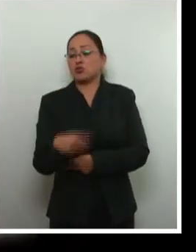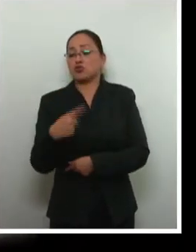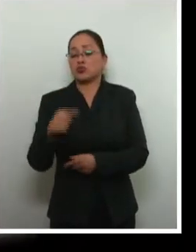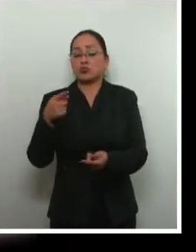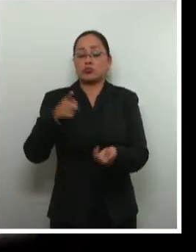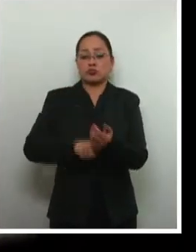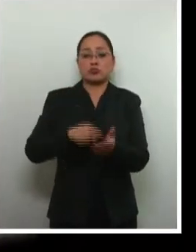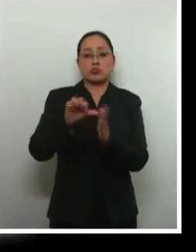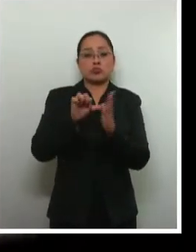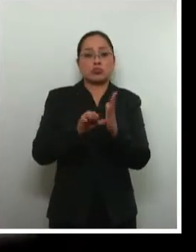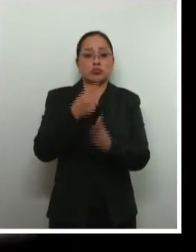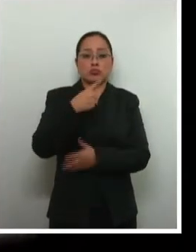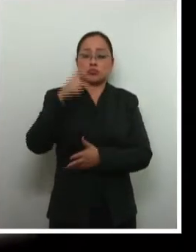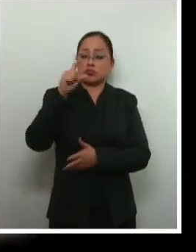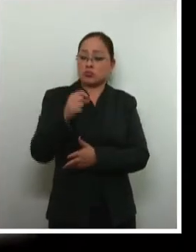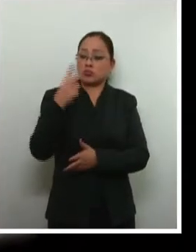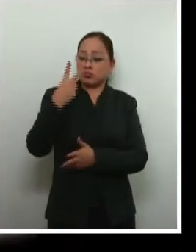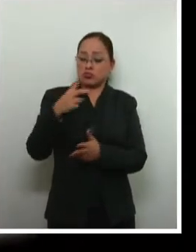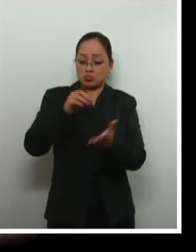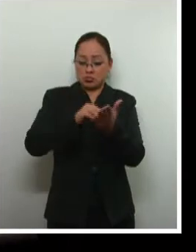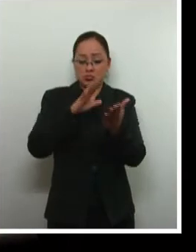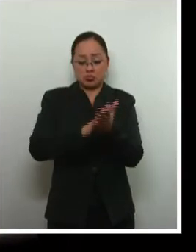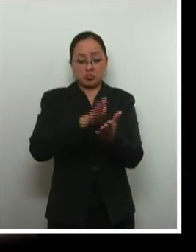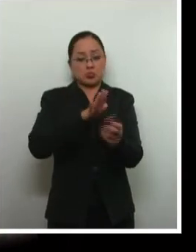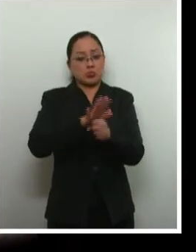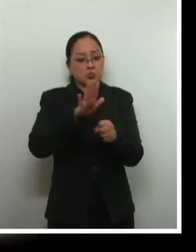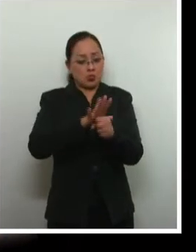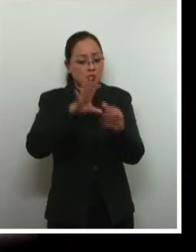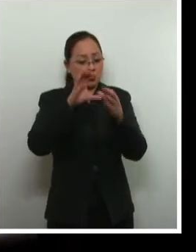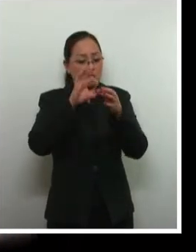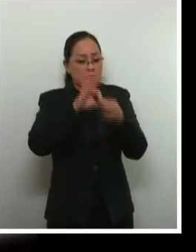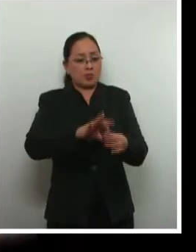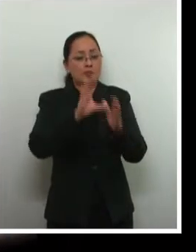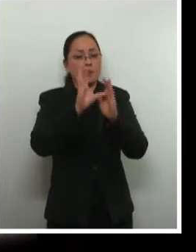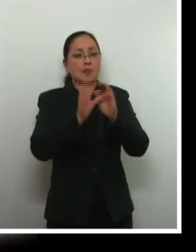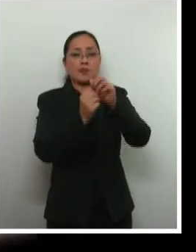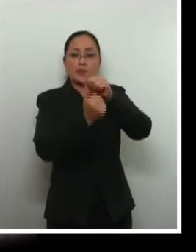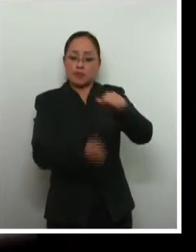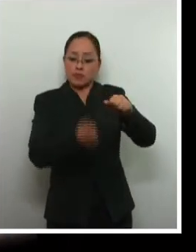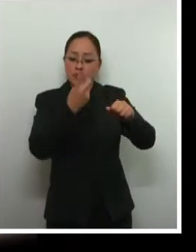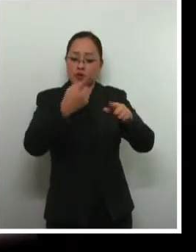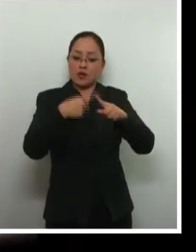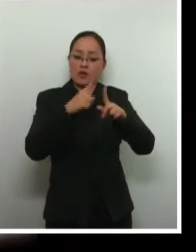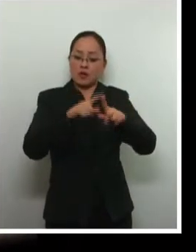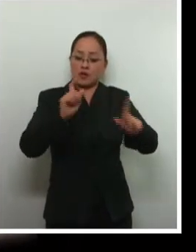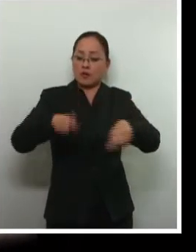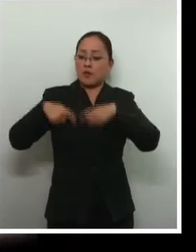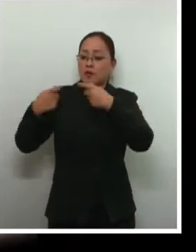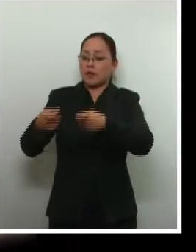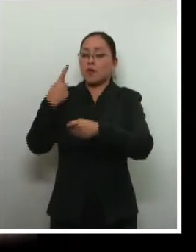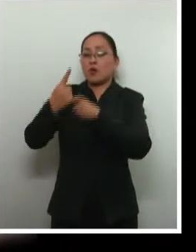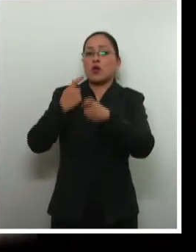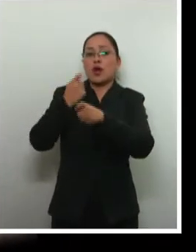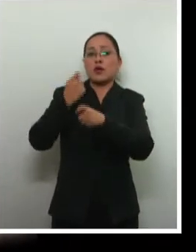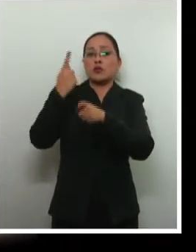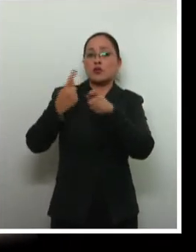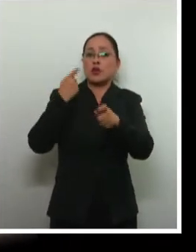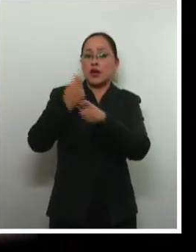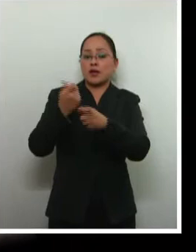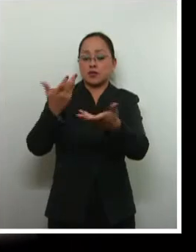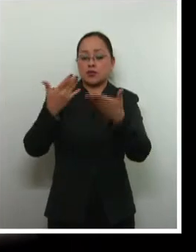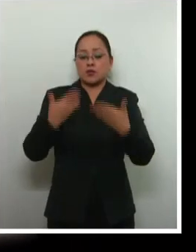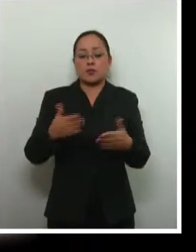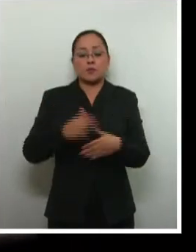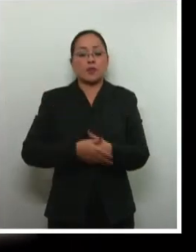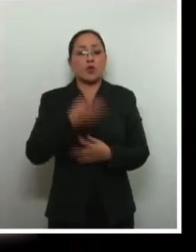el artículo 122 constitucional, lo debe recibir anualmente.